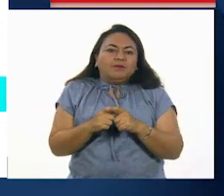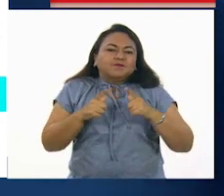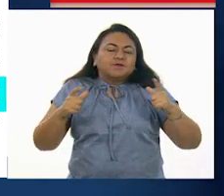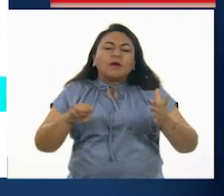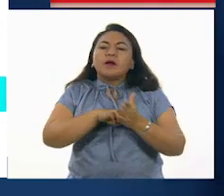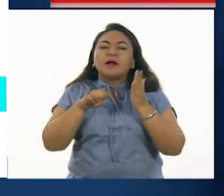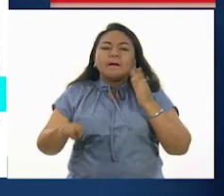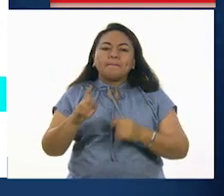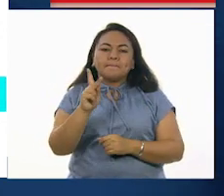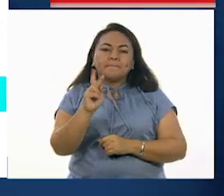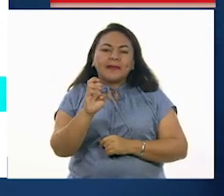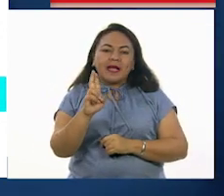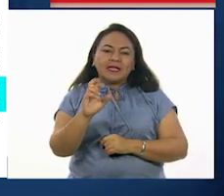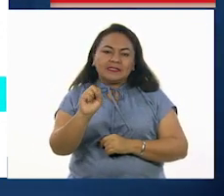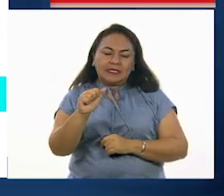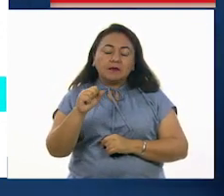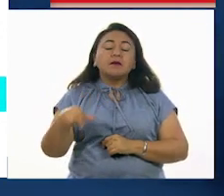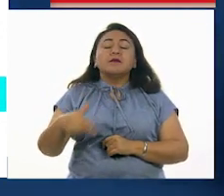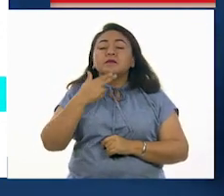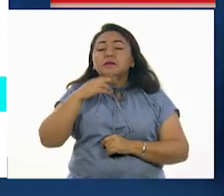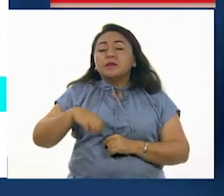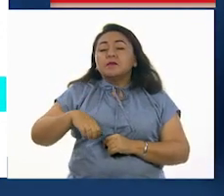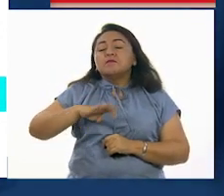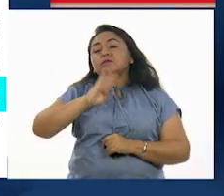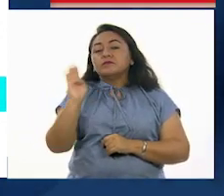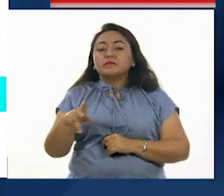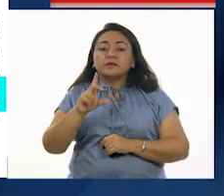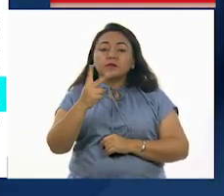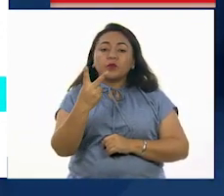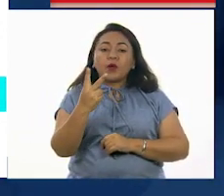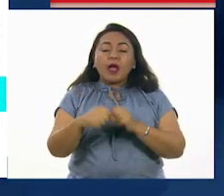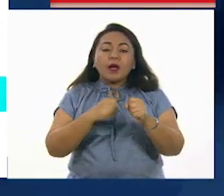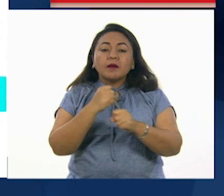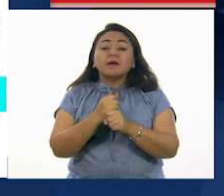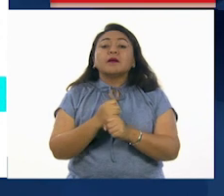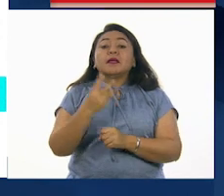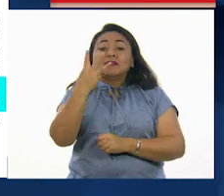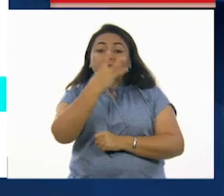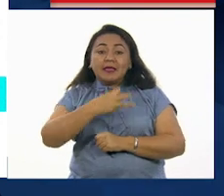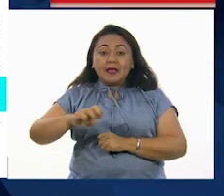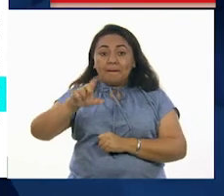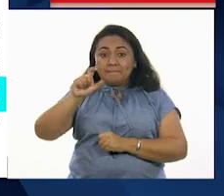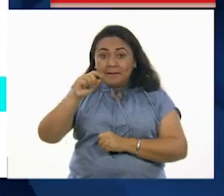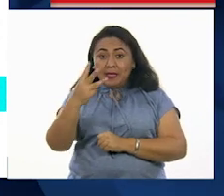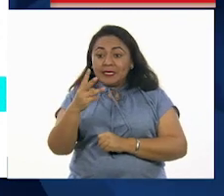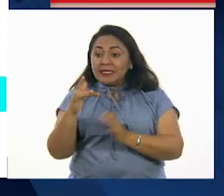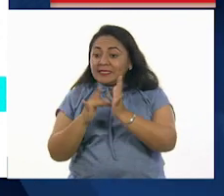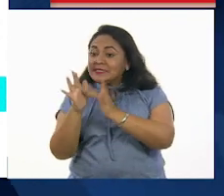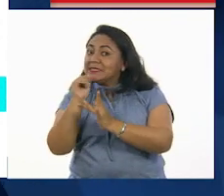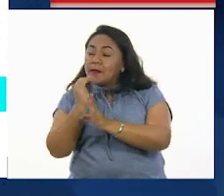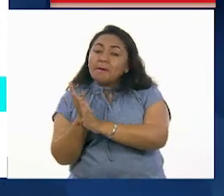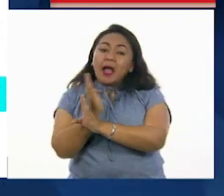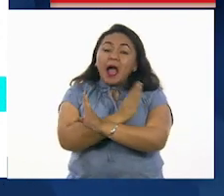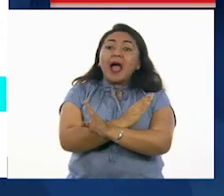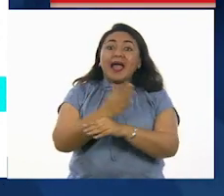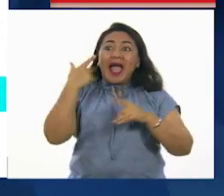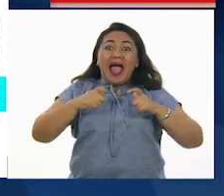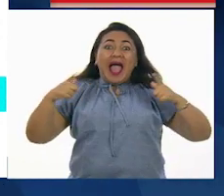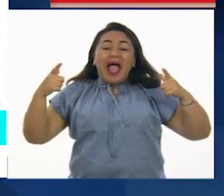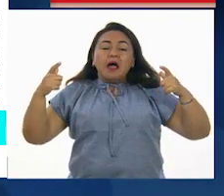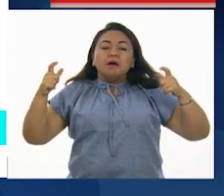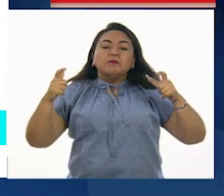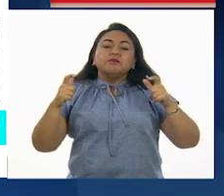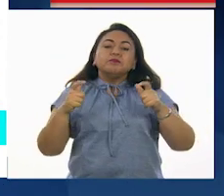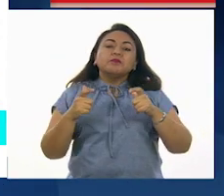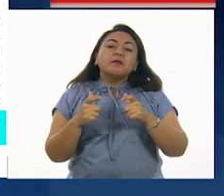persas. Murió a los 32 años en el 323 a.C. y el imperio se diluyó. Por causa